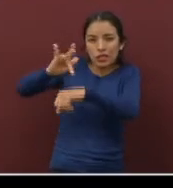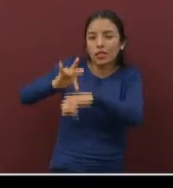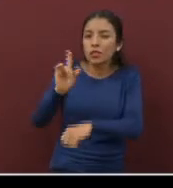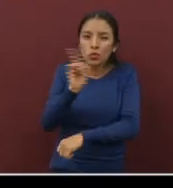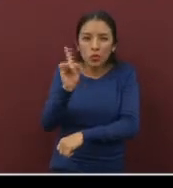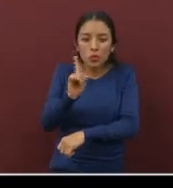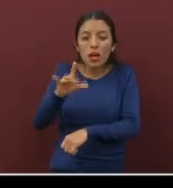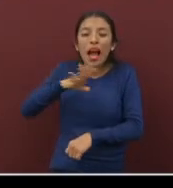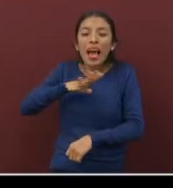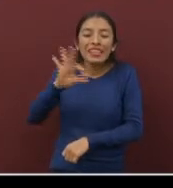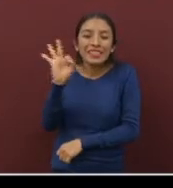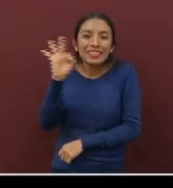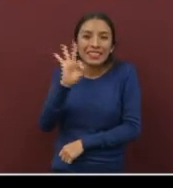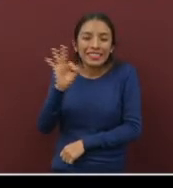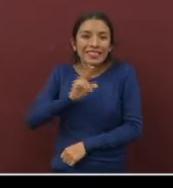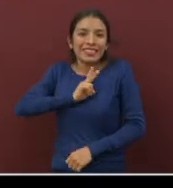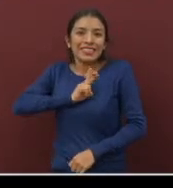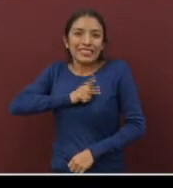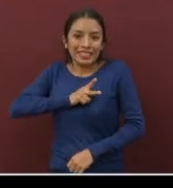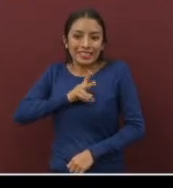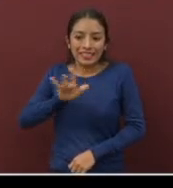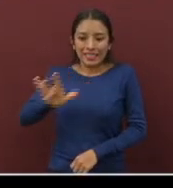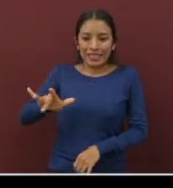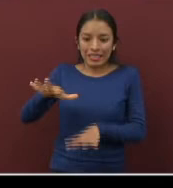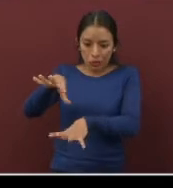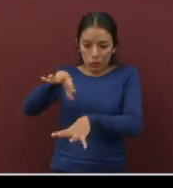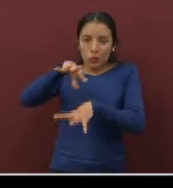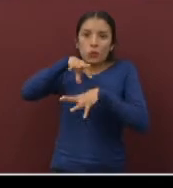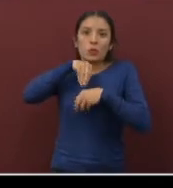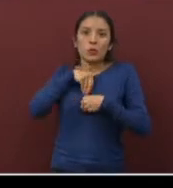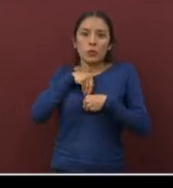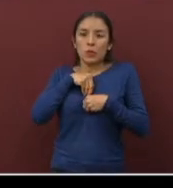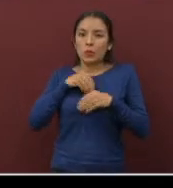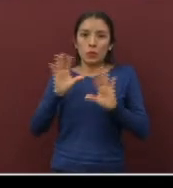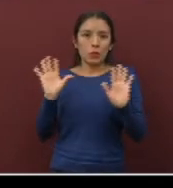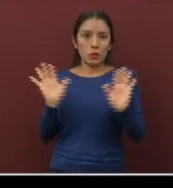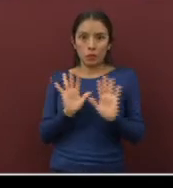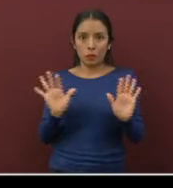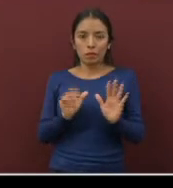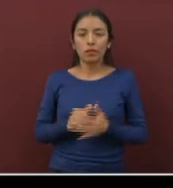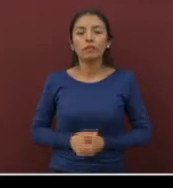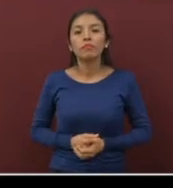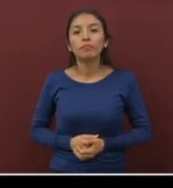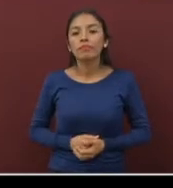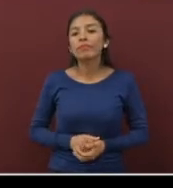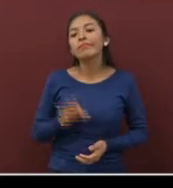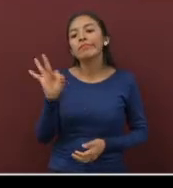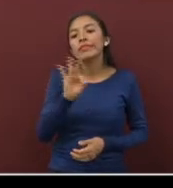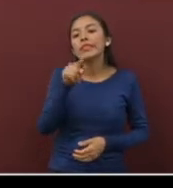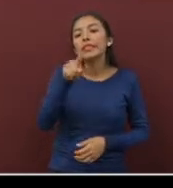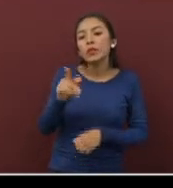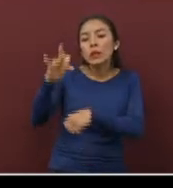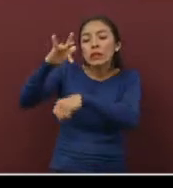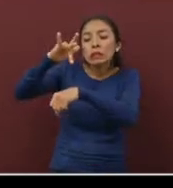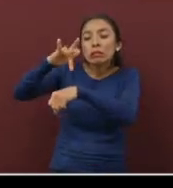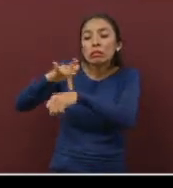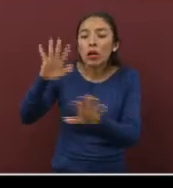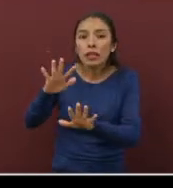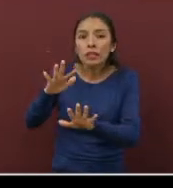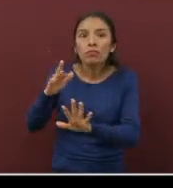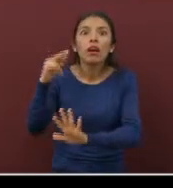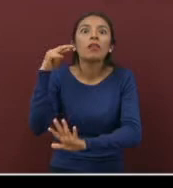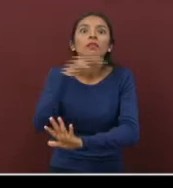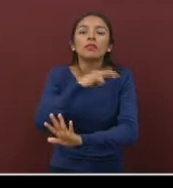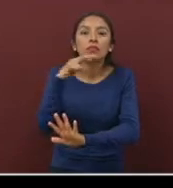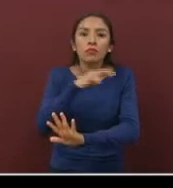encontrarse el virus y usted así lo podría adquirir en caso que deba tocar esta superficie es tan pronto como